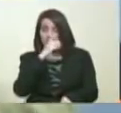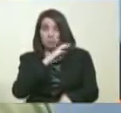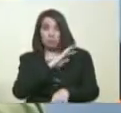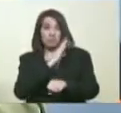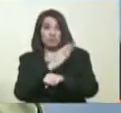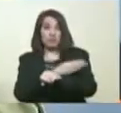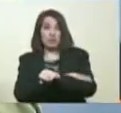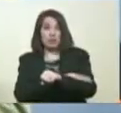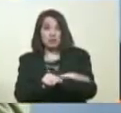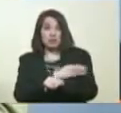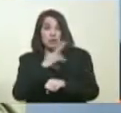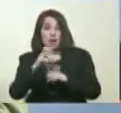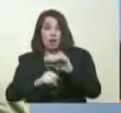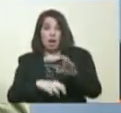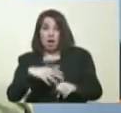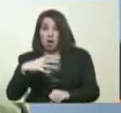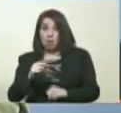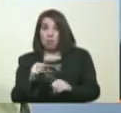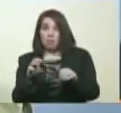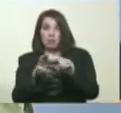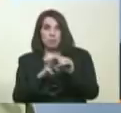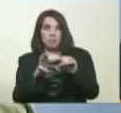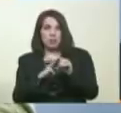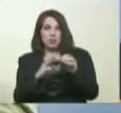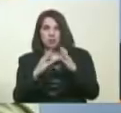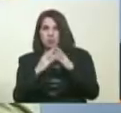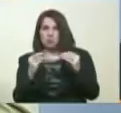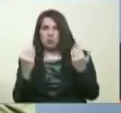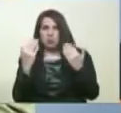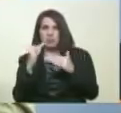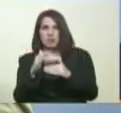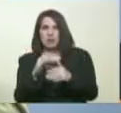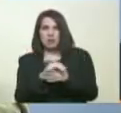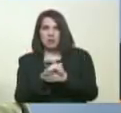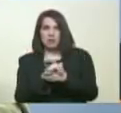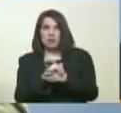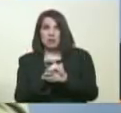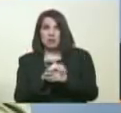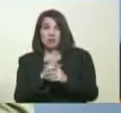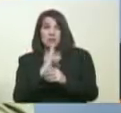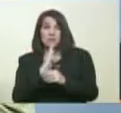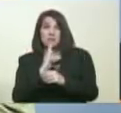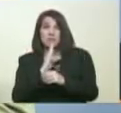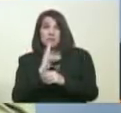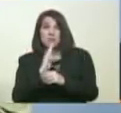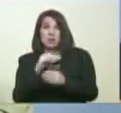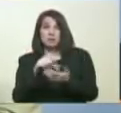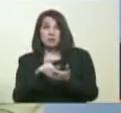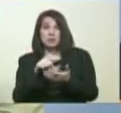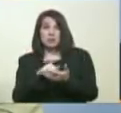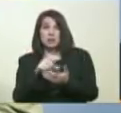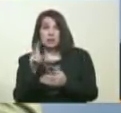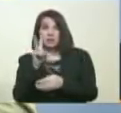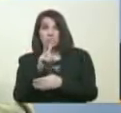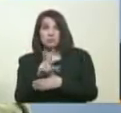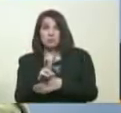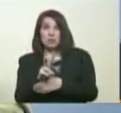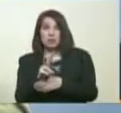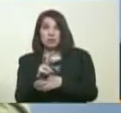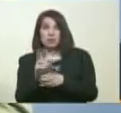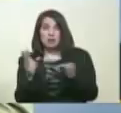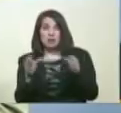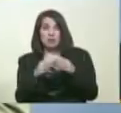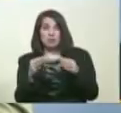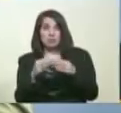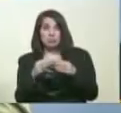en Petro a todo nivel, ¿no? Banco Central de Venezuela ha sostenido algunas reuniones.